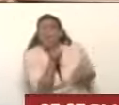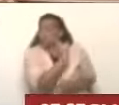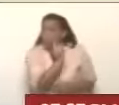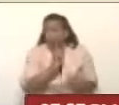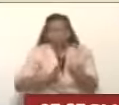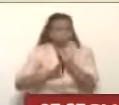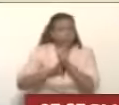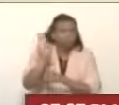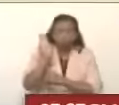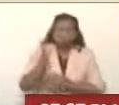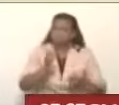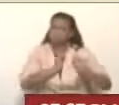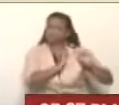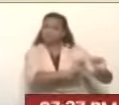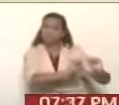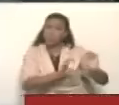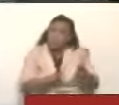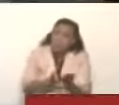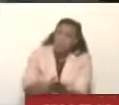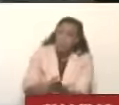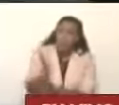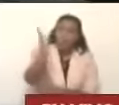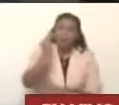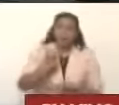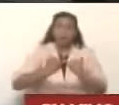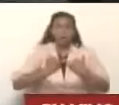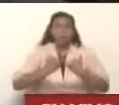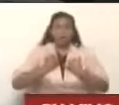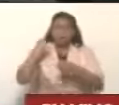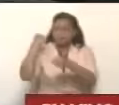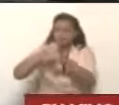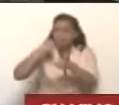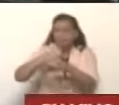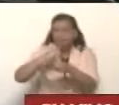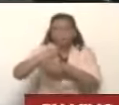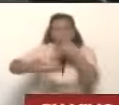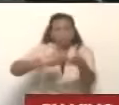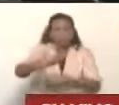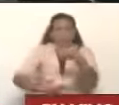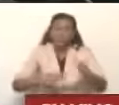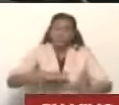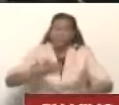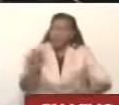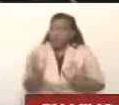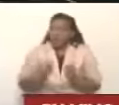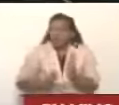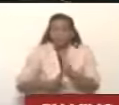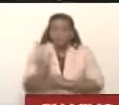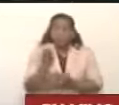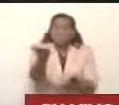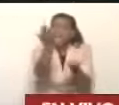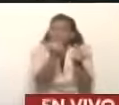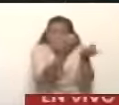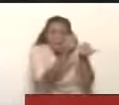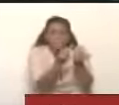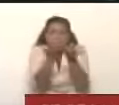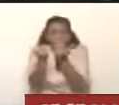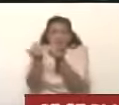para desarrollarse. Vamos a seguir el camino del trabajo y todo el que quiera venir